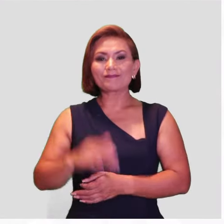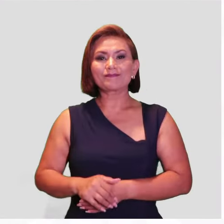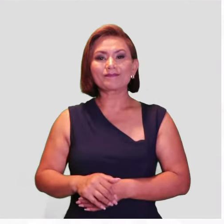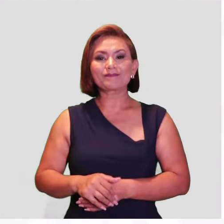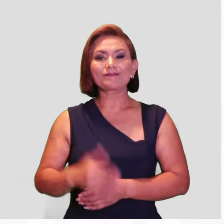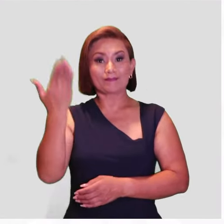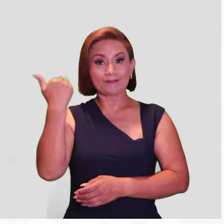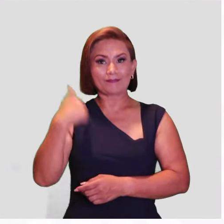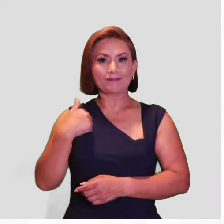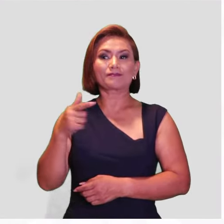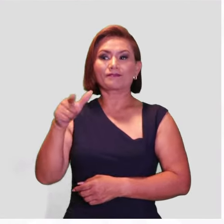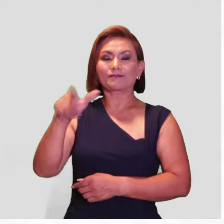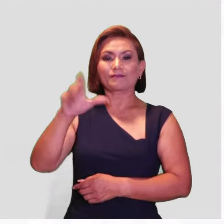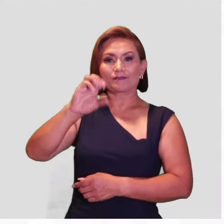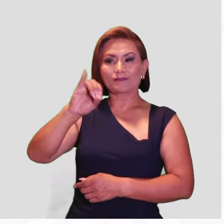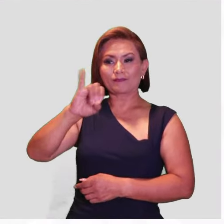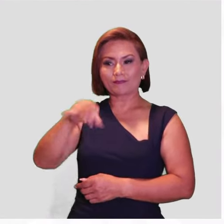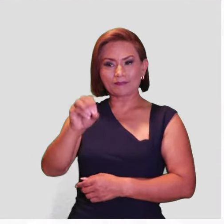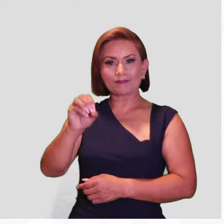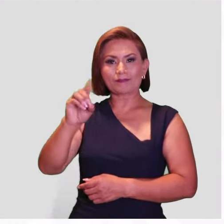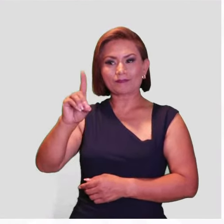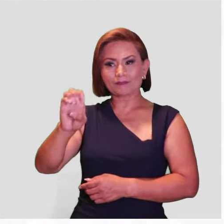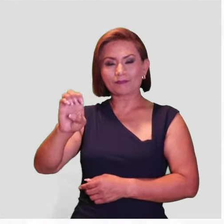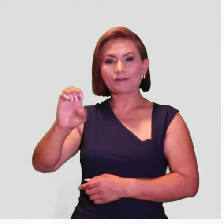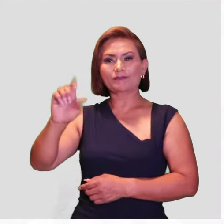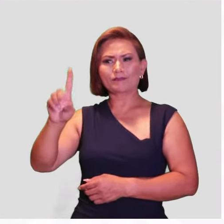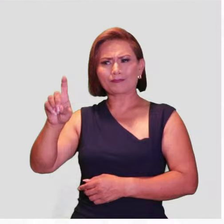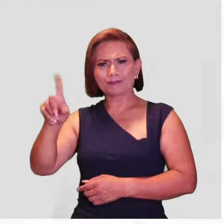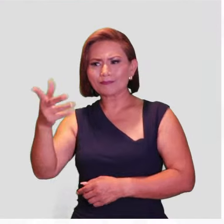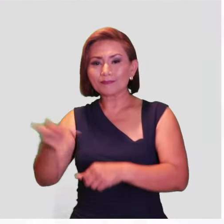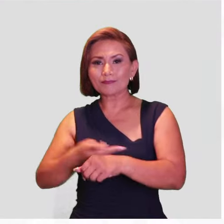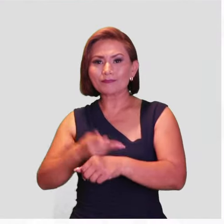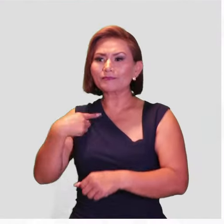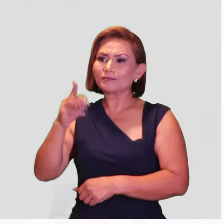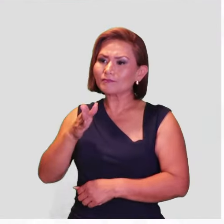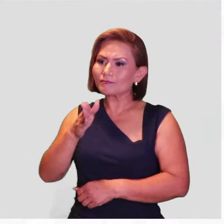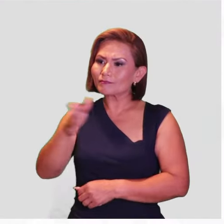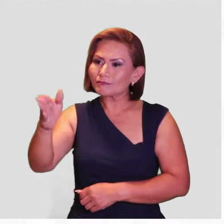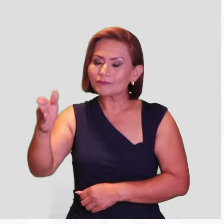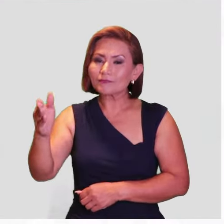Ojo de Agua encontré gente viviendo en las cuevas y gente de la tercera edad.